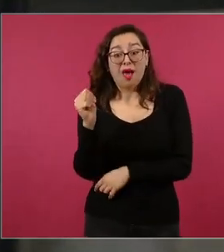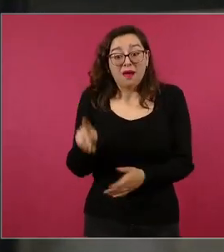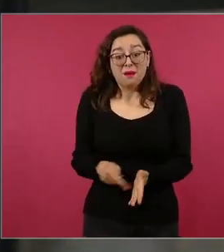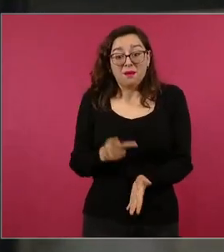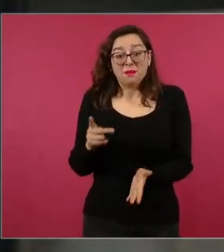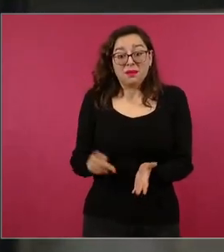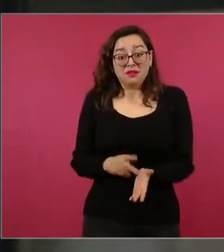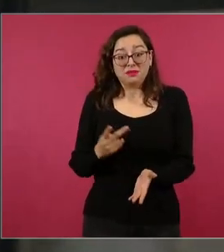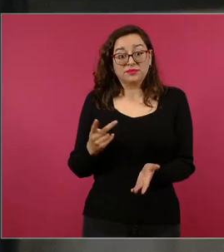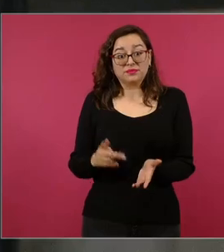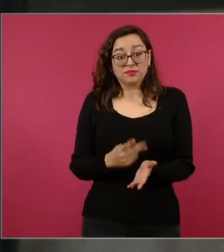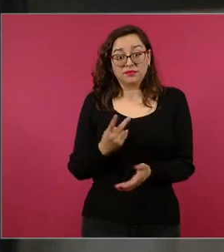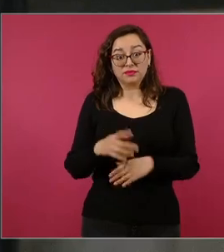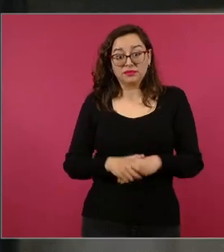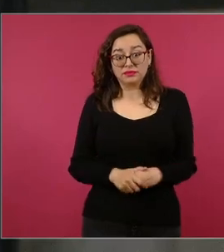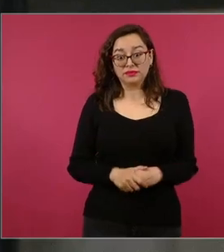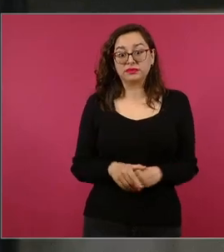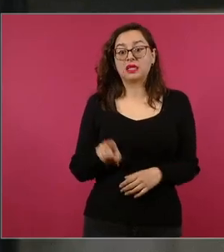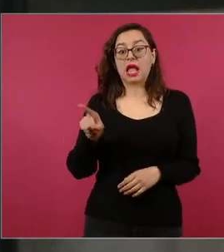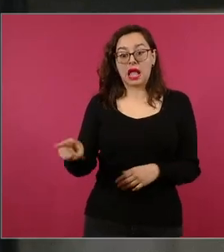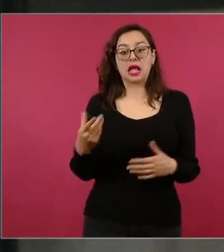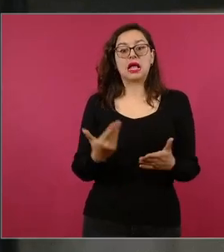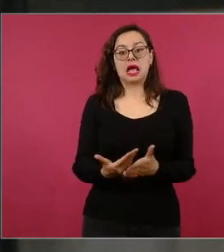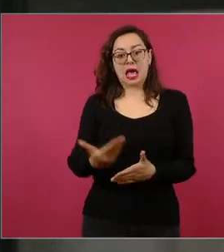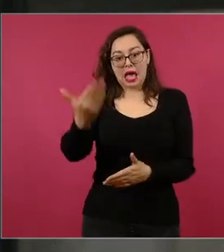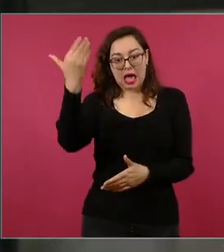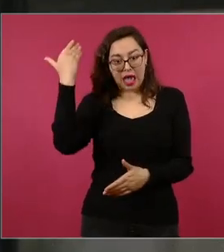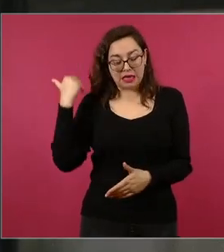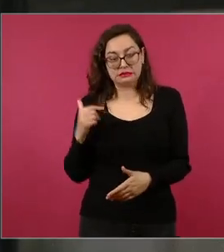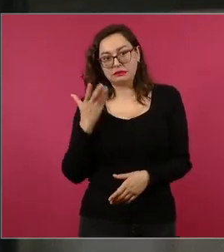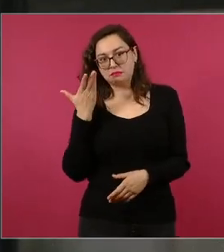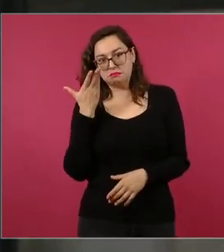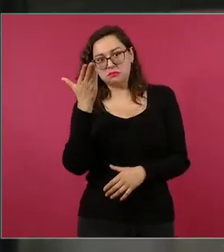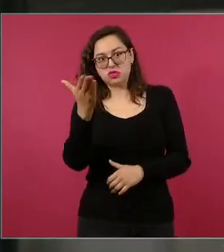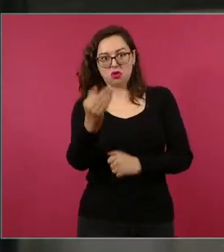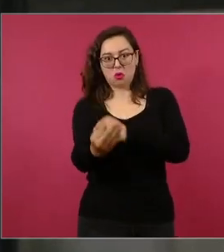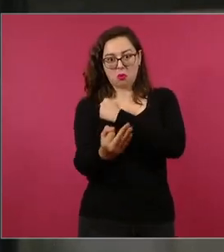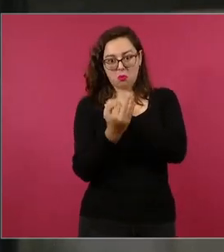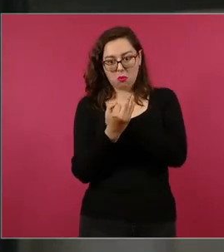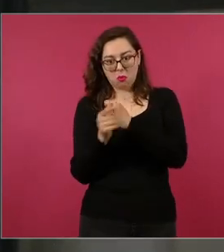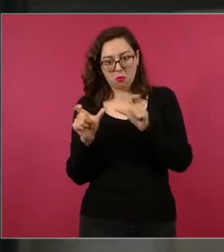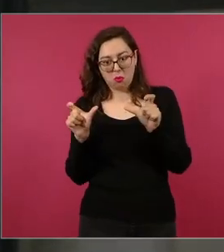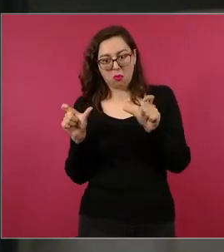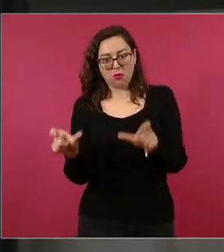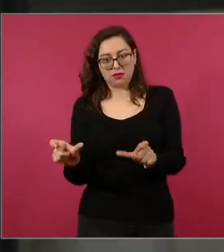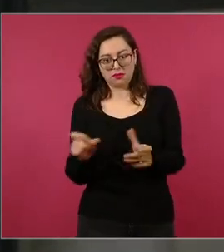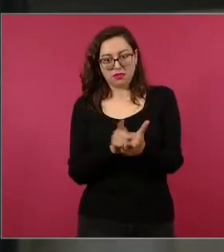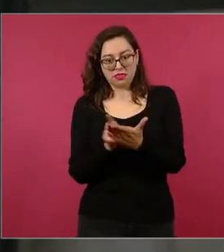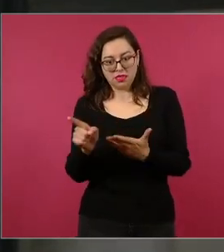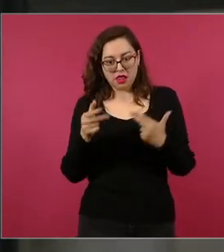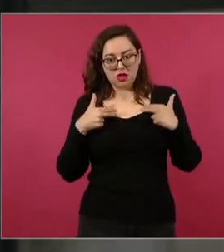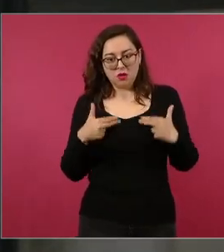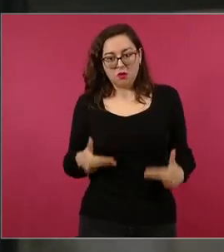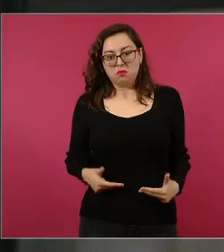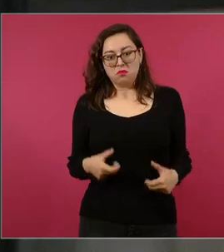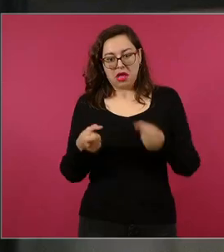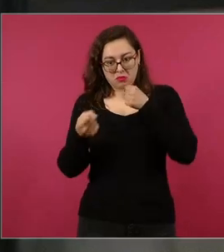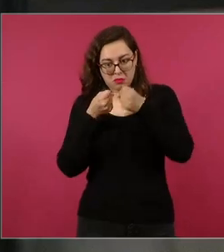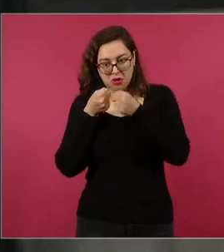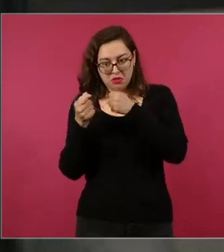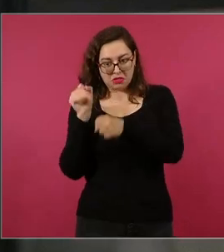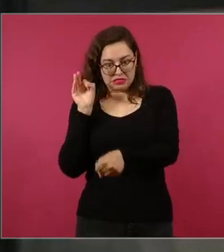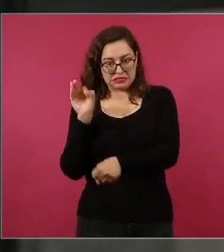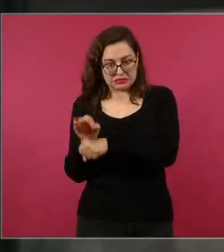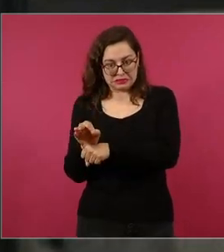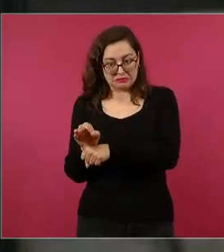de jefe de prensa, él solicitó protección del mecanismo de derechos humanos y periodistas, sin embargo,